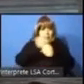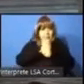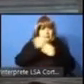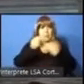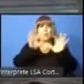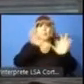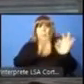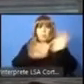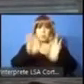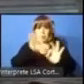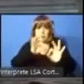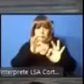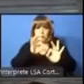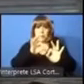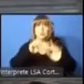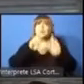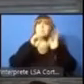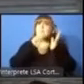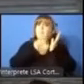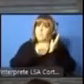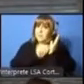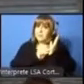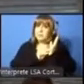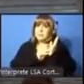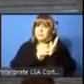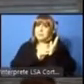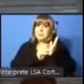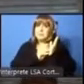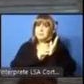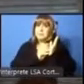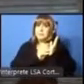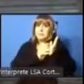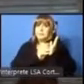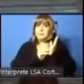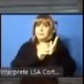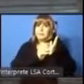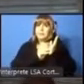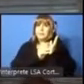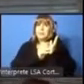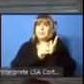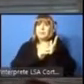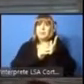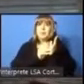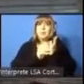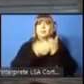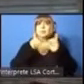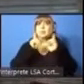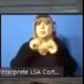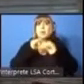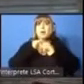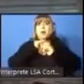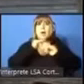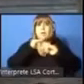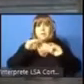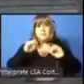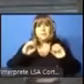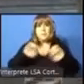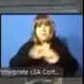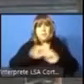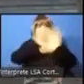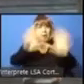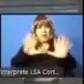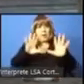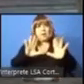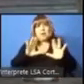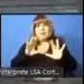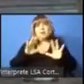proyectos, también hay que poner el énfasis necesario en comentar, aclarar, resaltar